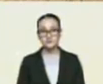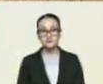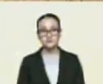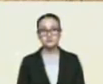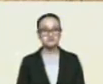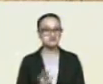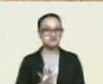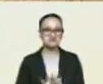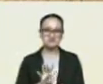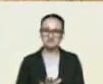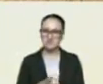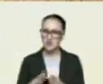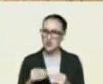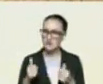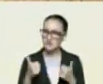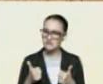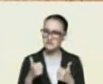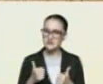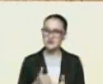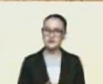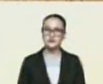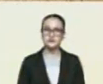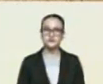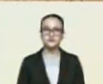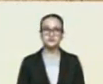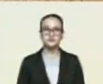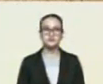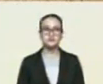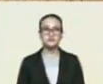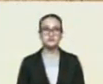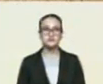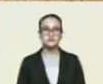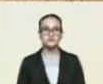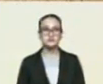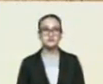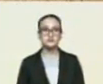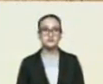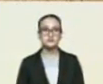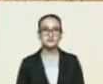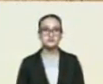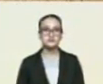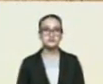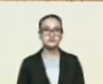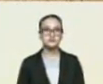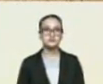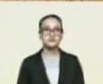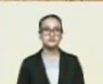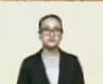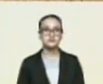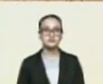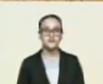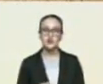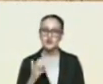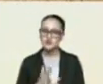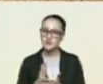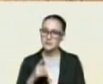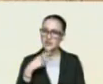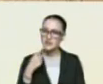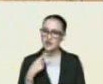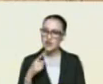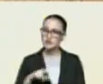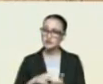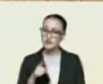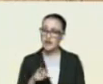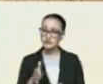de las tranquilidades. Eso es algo que ya, como lo he dicho en varias oportunidades, esto ya es una gran